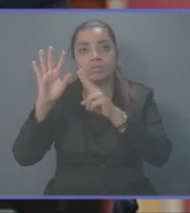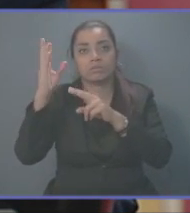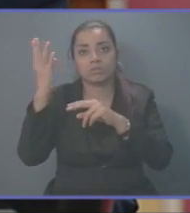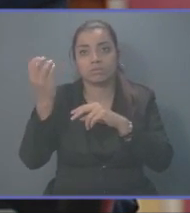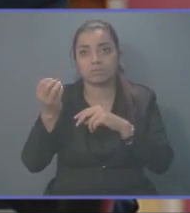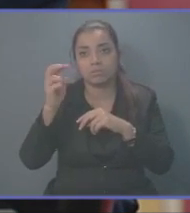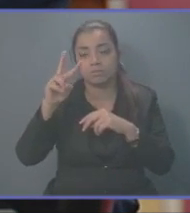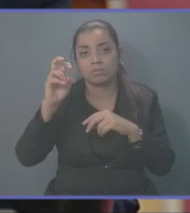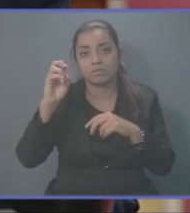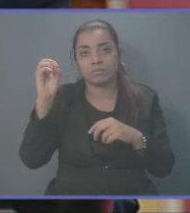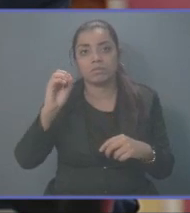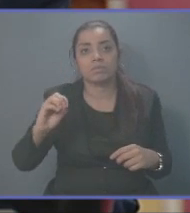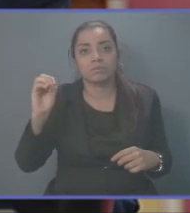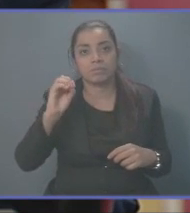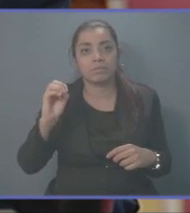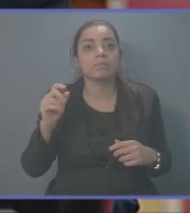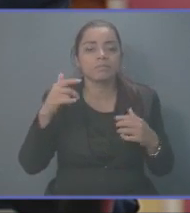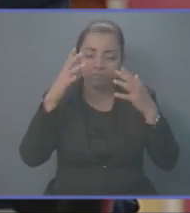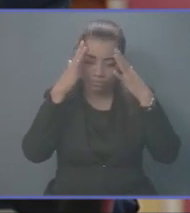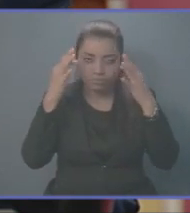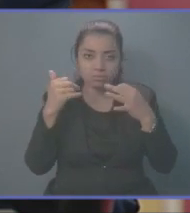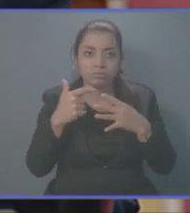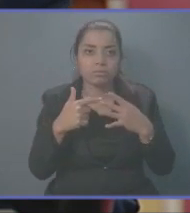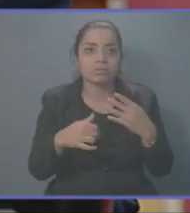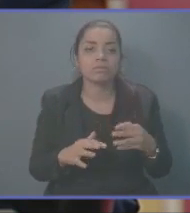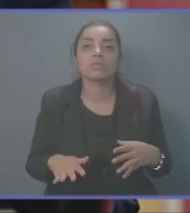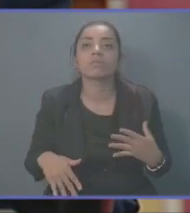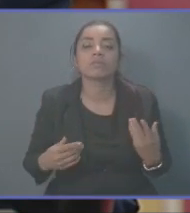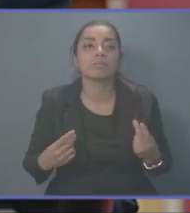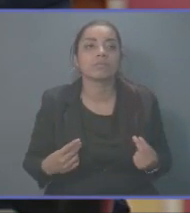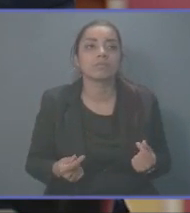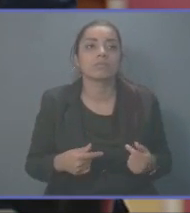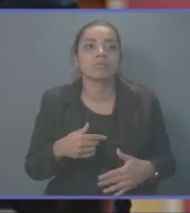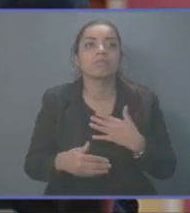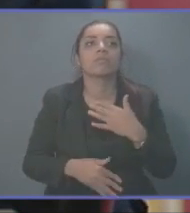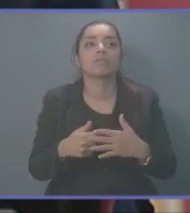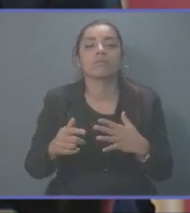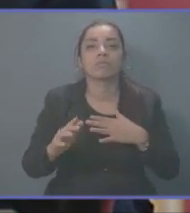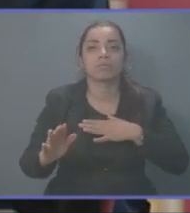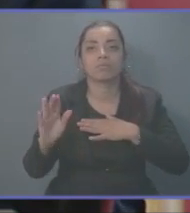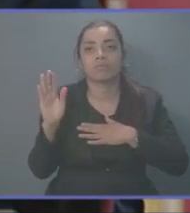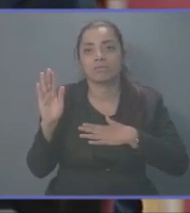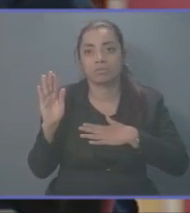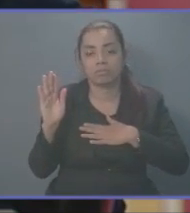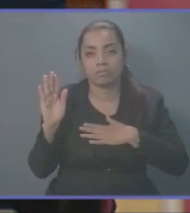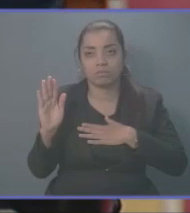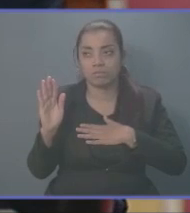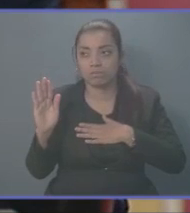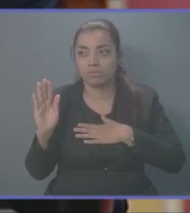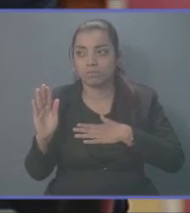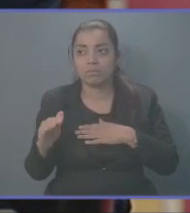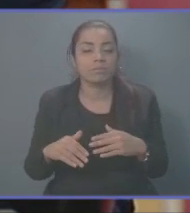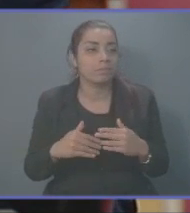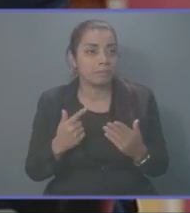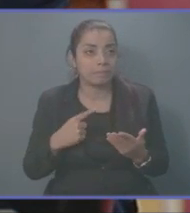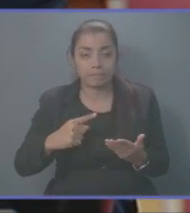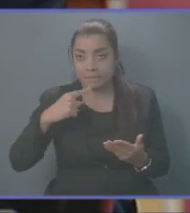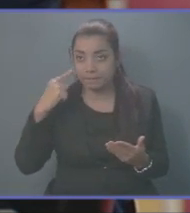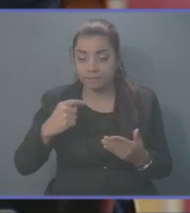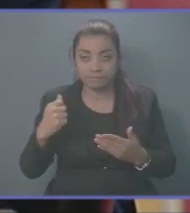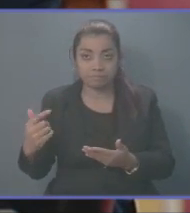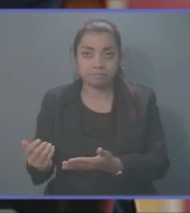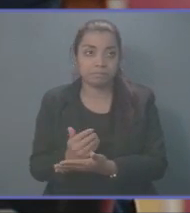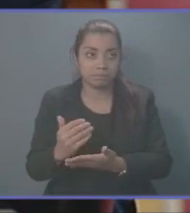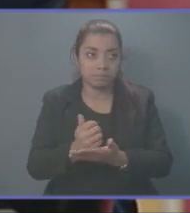del mismo año, se emitió una ley transitoria para facilitar el cumplimiento voluntario de obligaciones tributarias